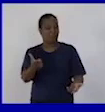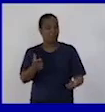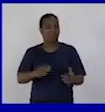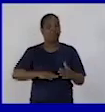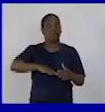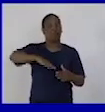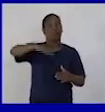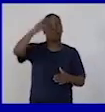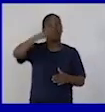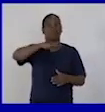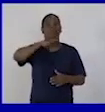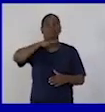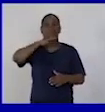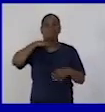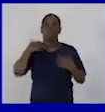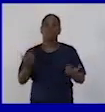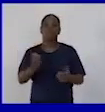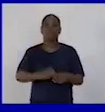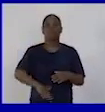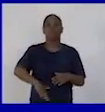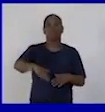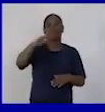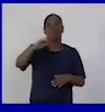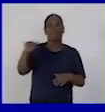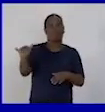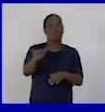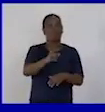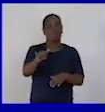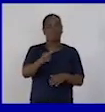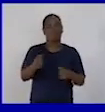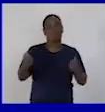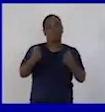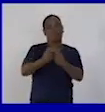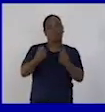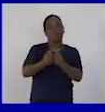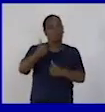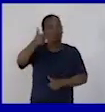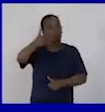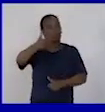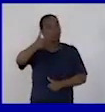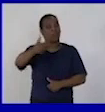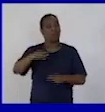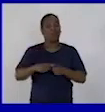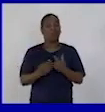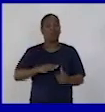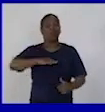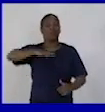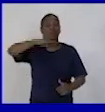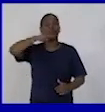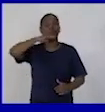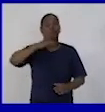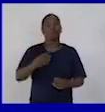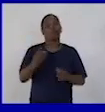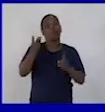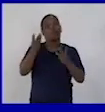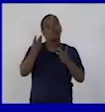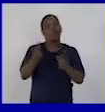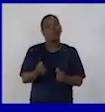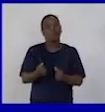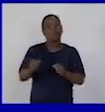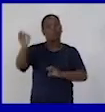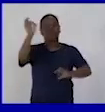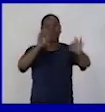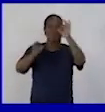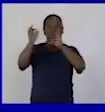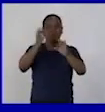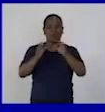la concentración, aumentarían la frecuencia de choques efectivos, por lo que aumenta el número de partículas